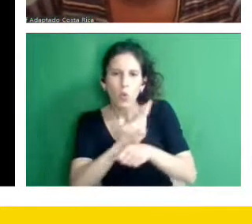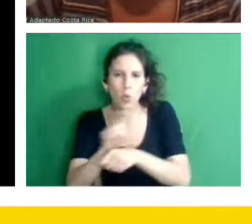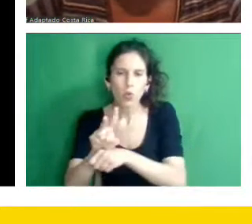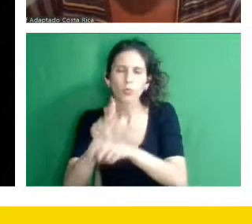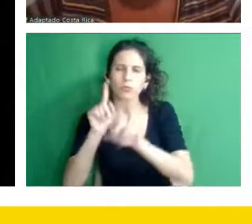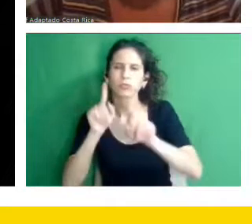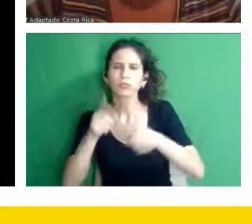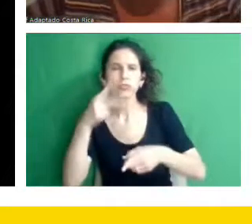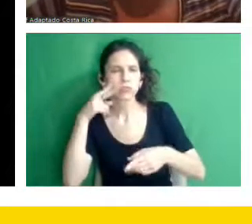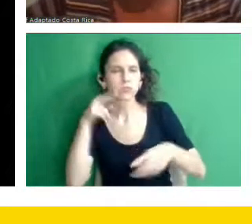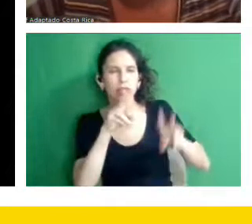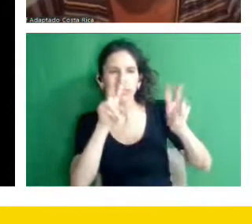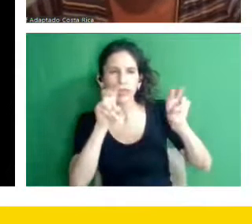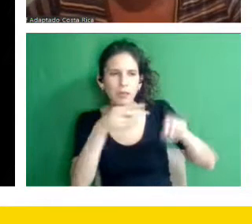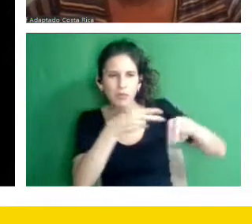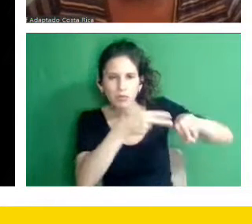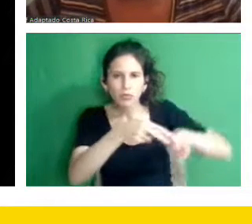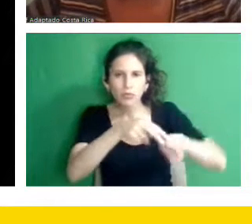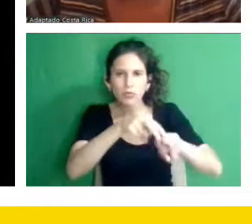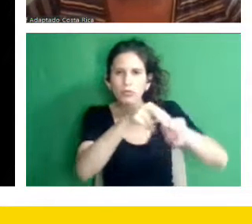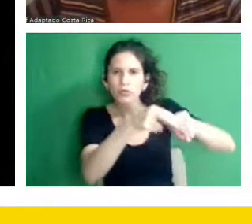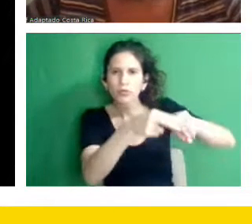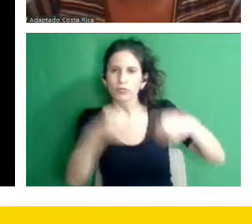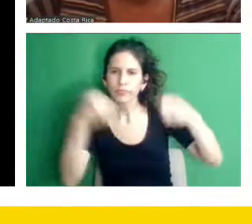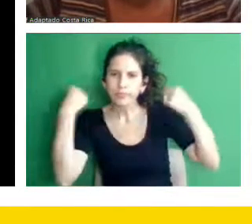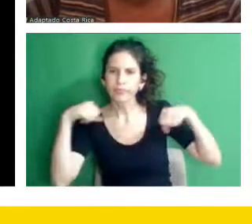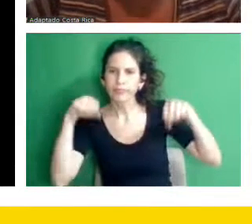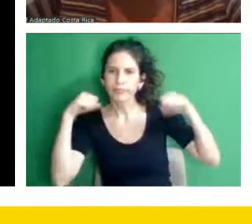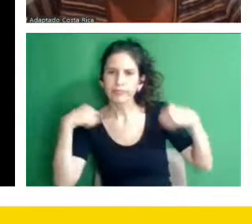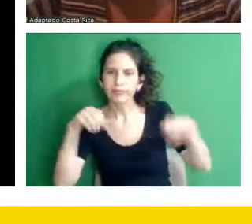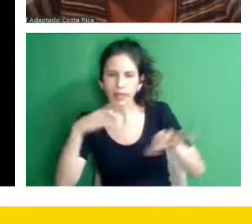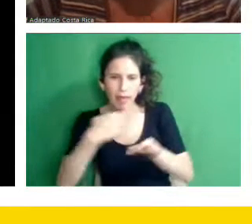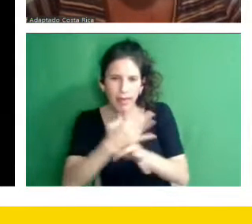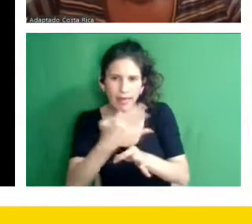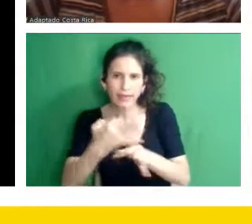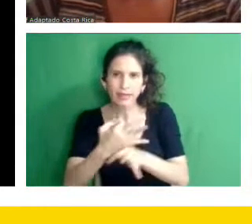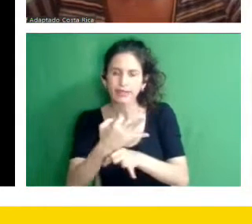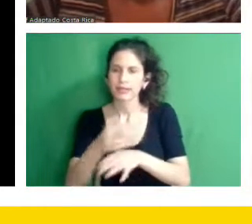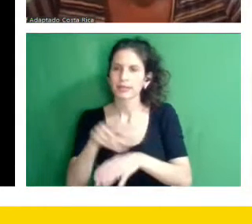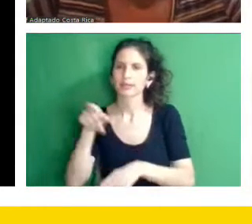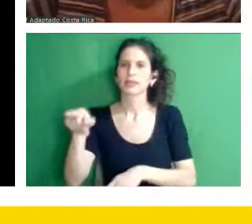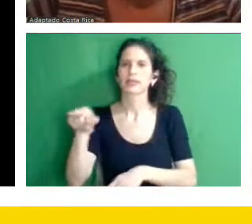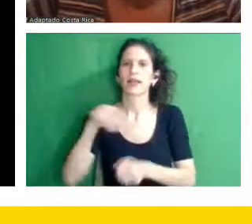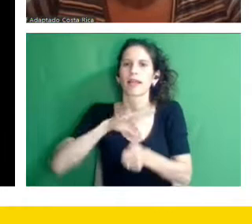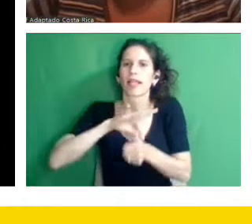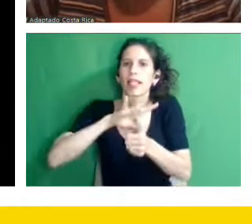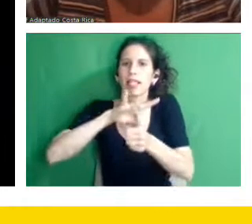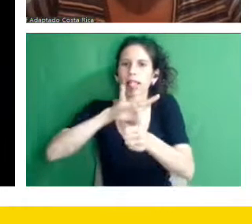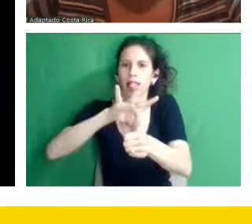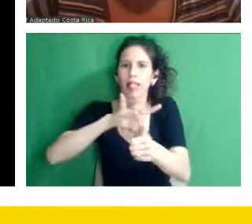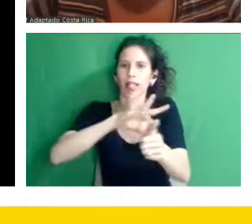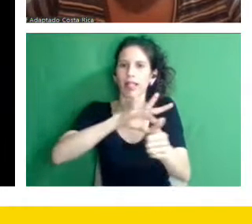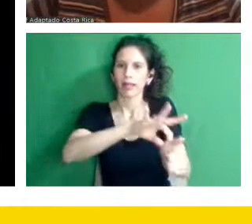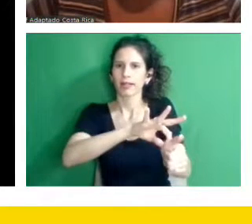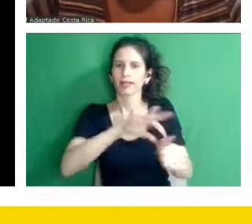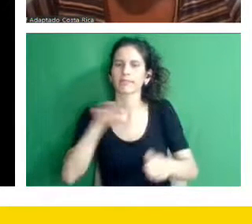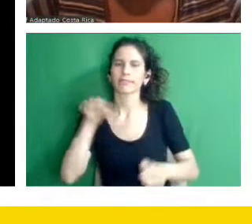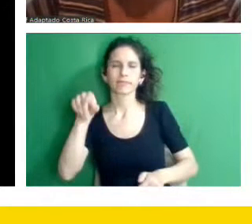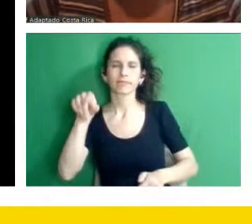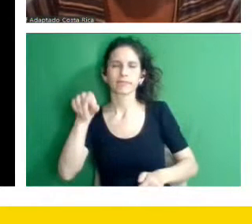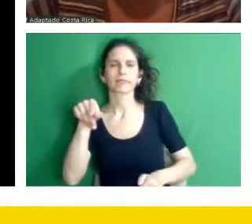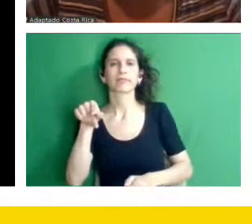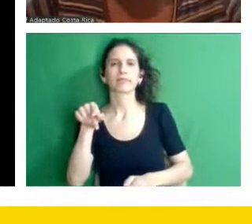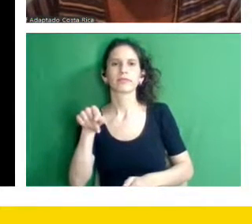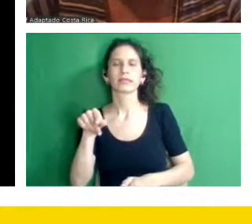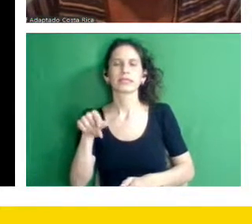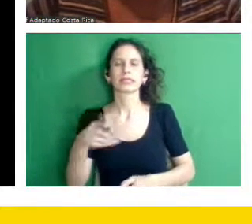que además entrena instructores. O sea, él es instructor de instructores y que tiene una pasión y un